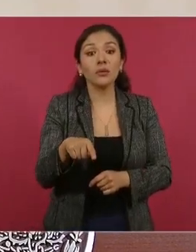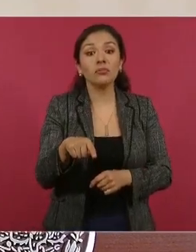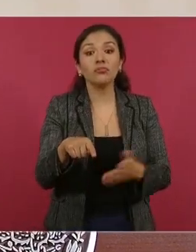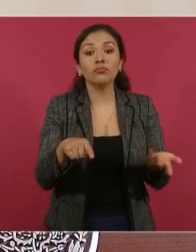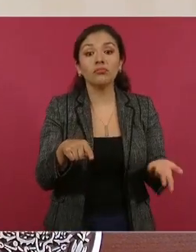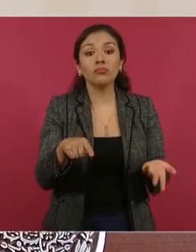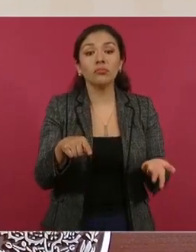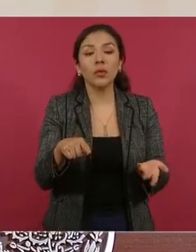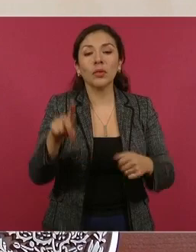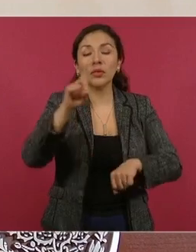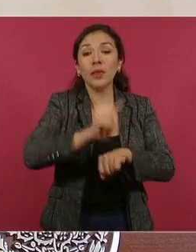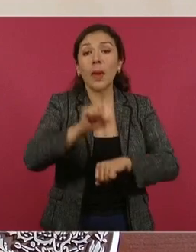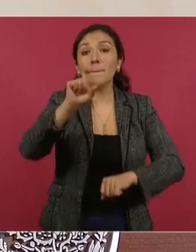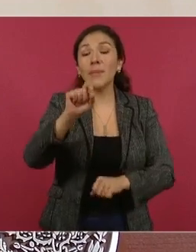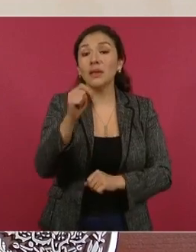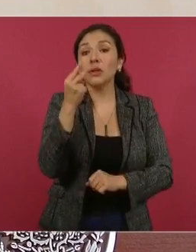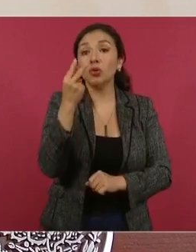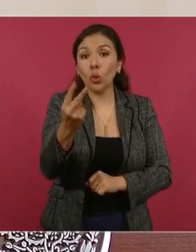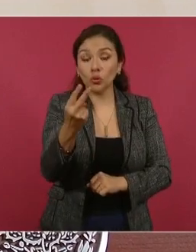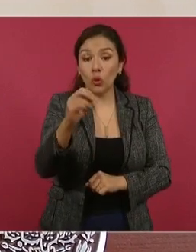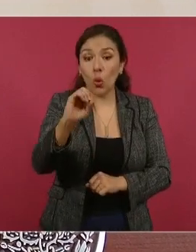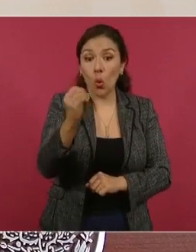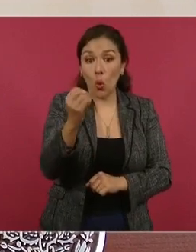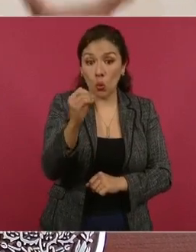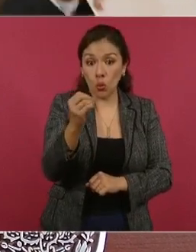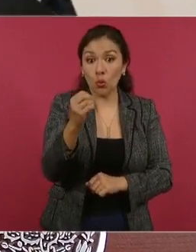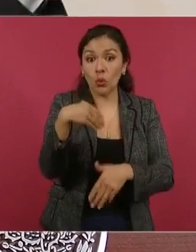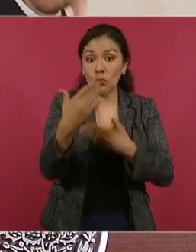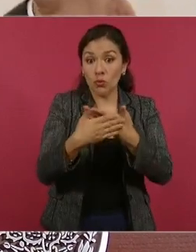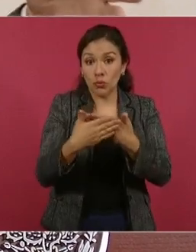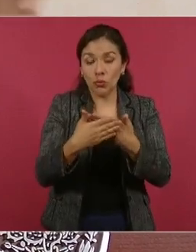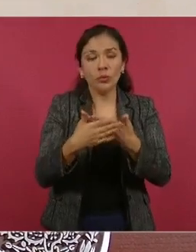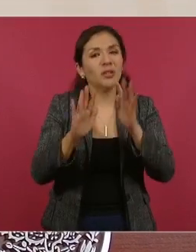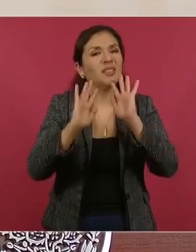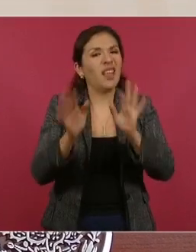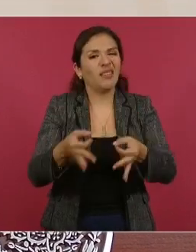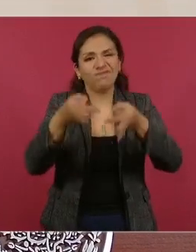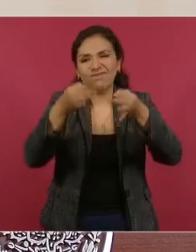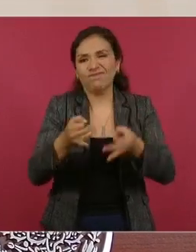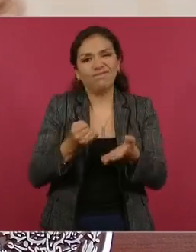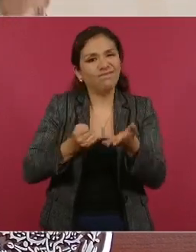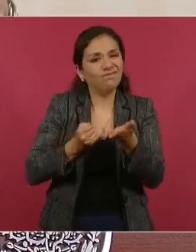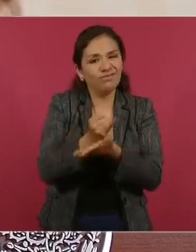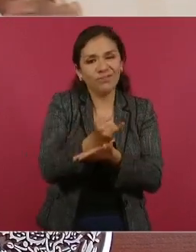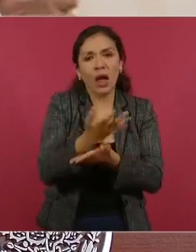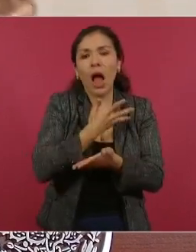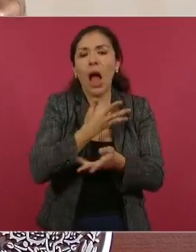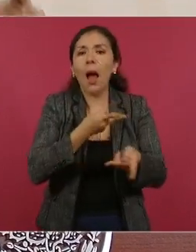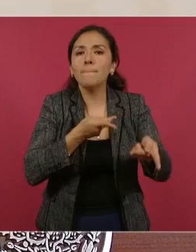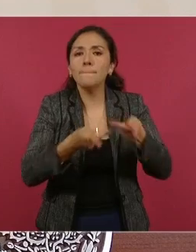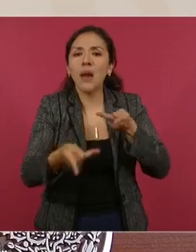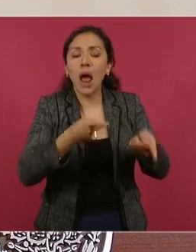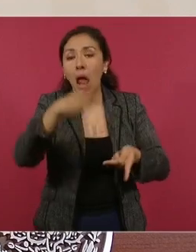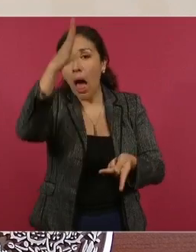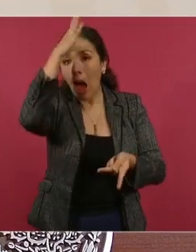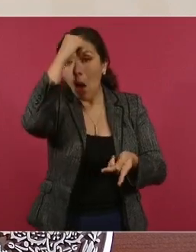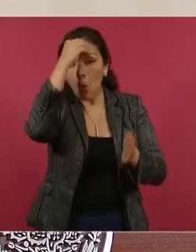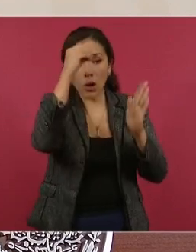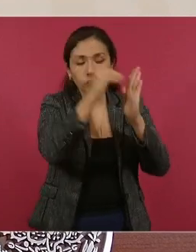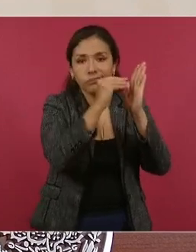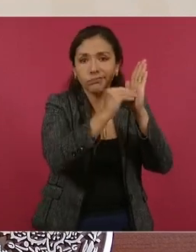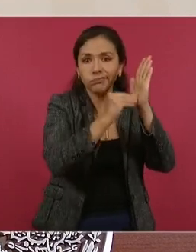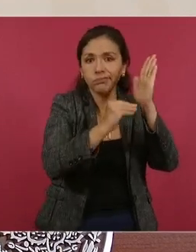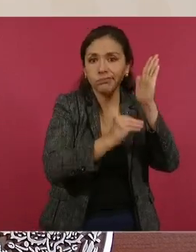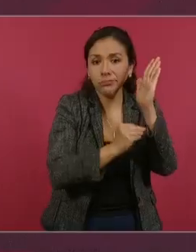el 22 ya se tenga un plan